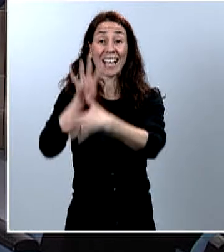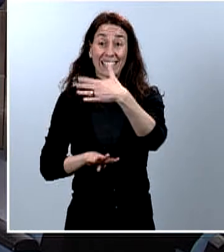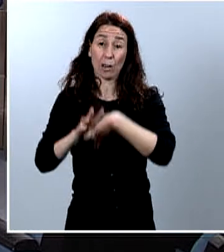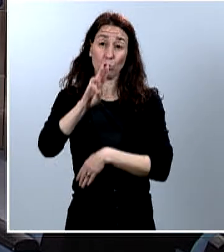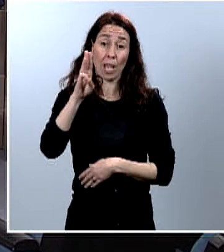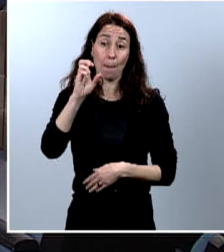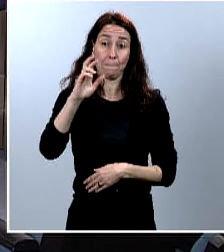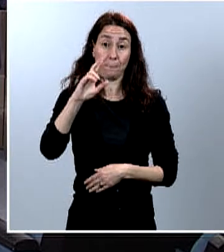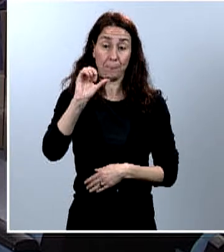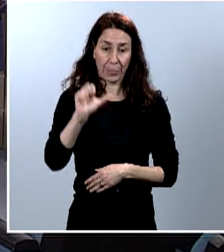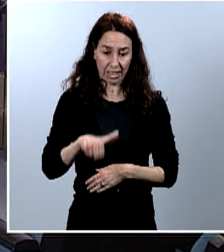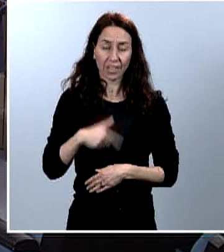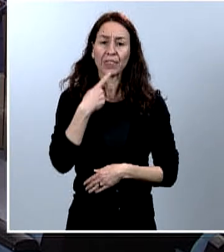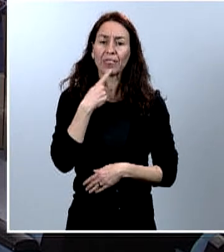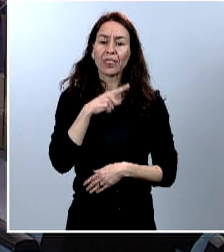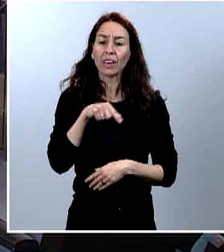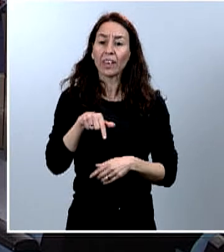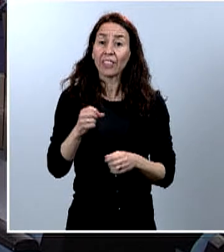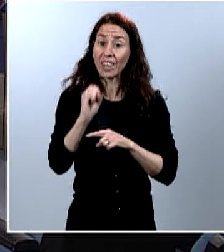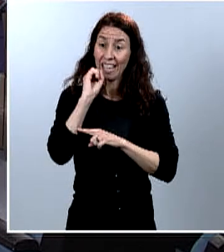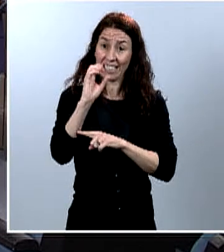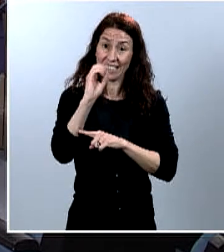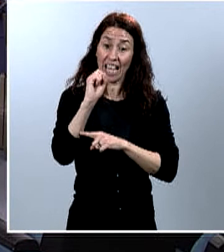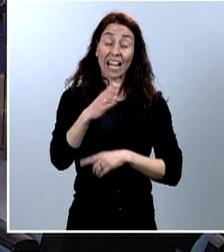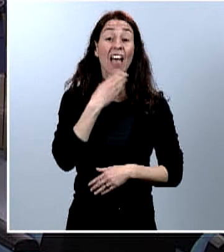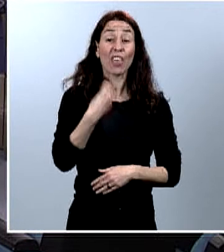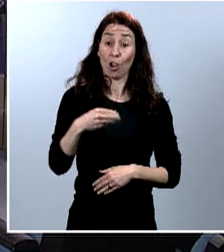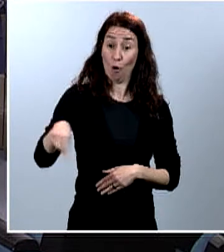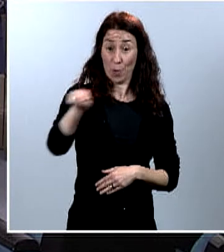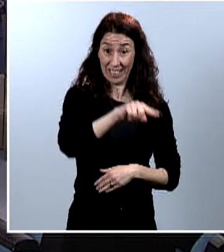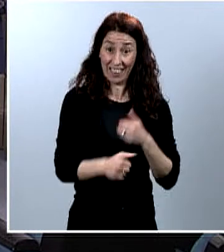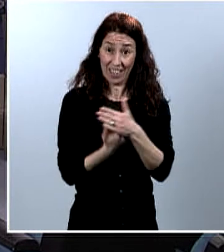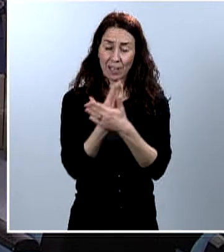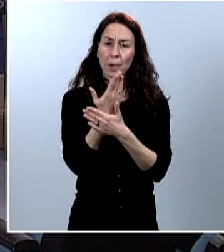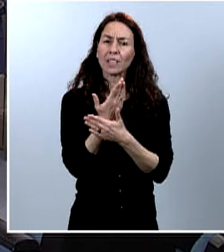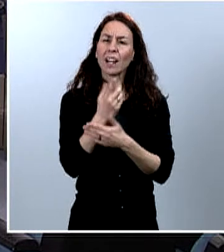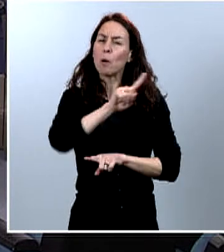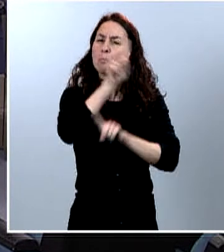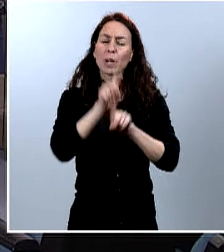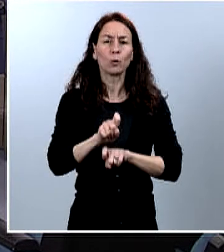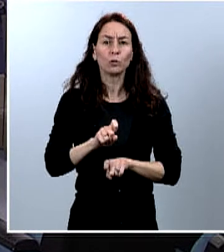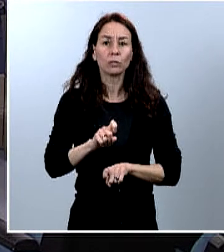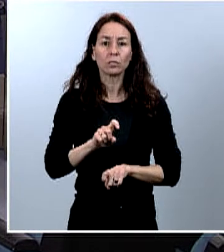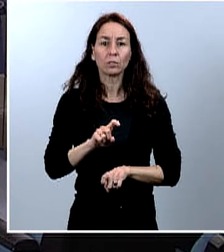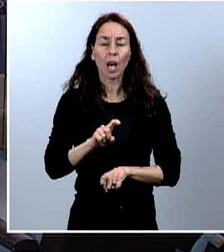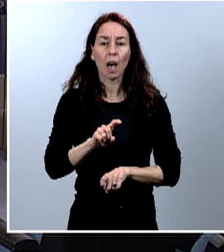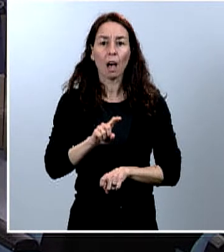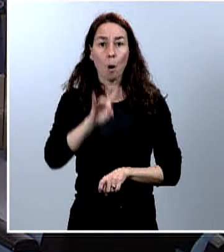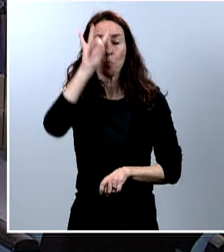le ha sorprendido más de la charla con jóvenes y niños de esta mañana que ha mantenido con el ministro Pedro Duque.